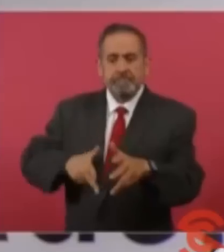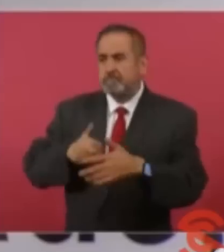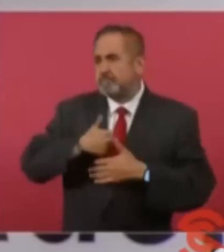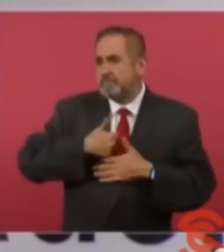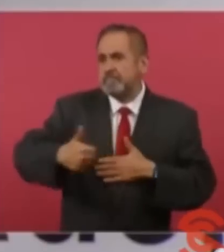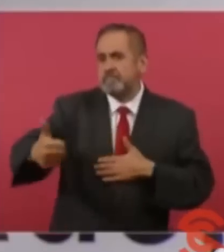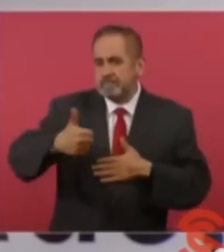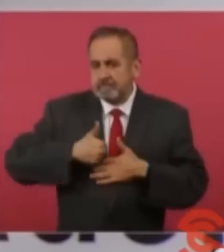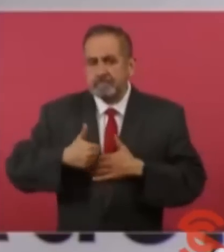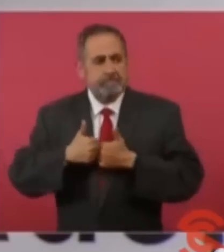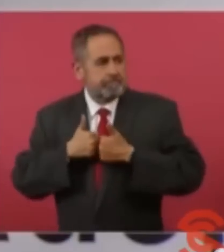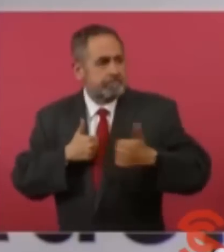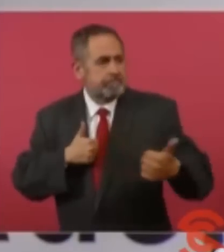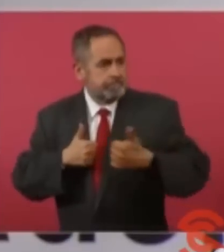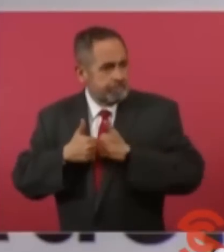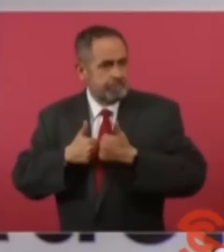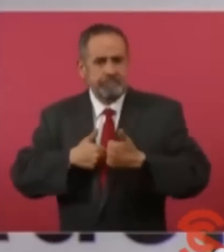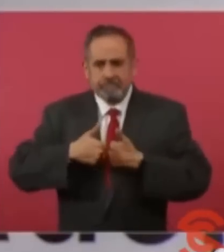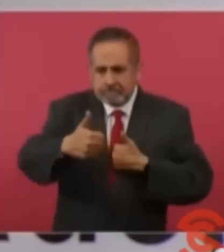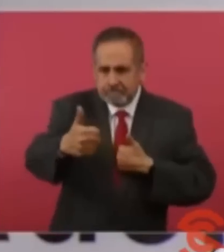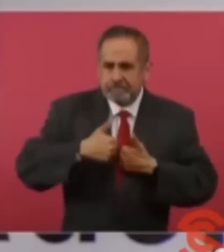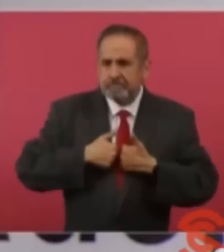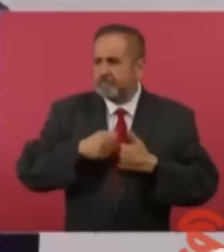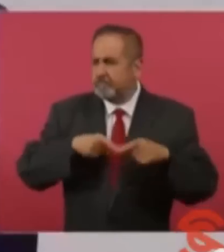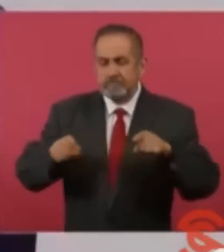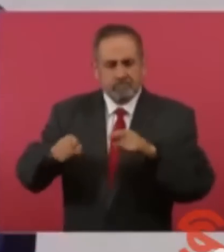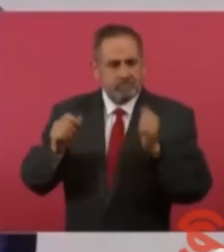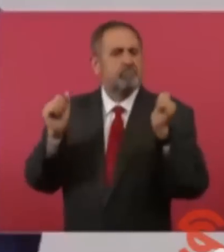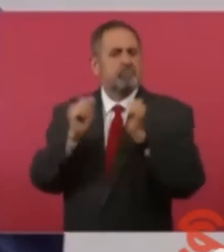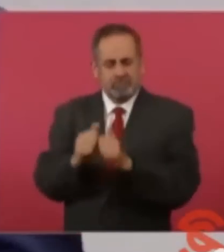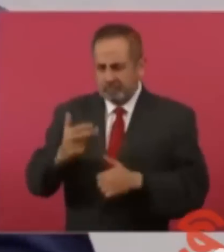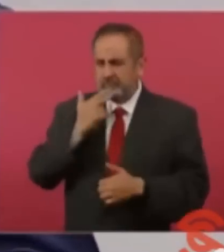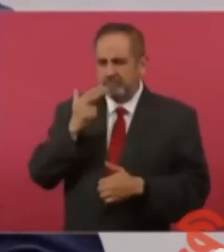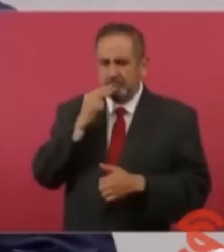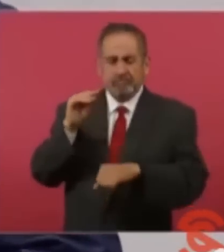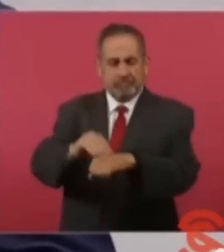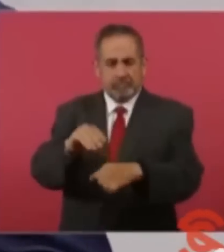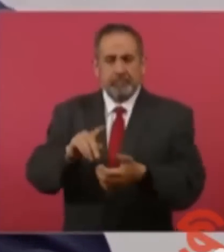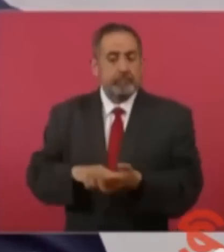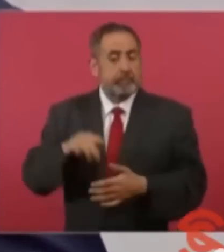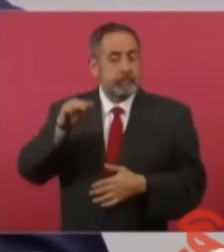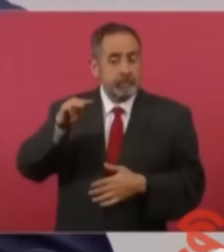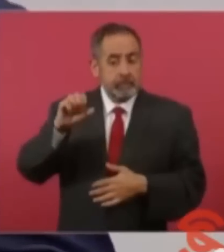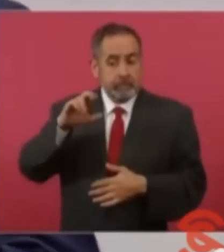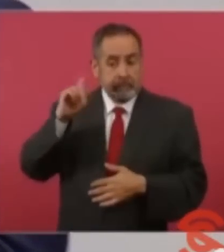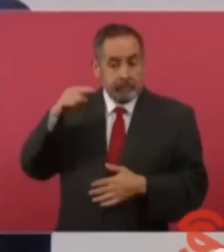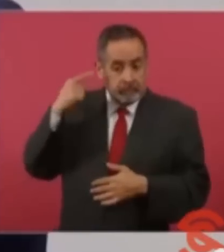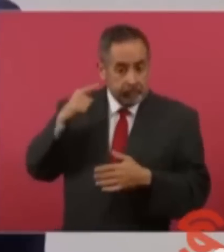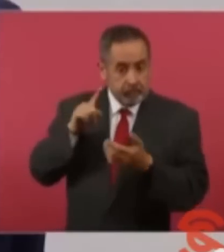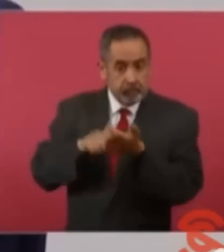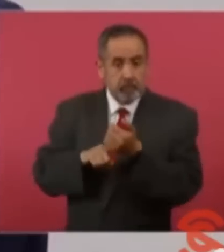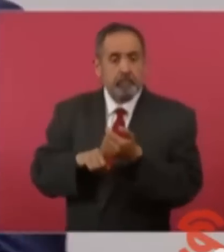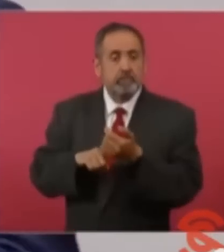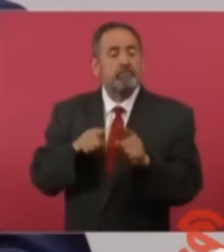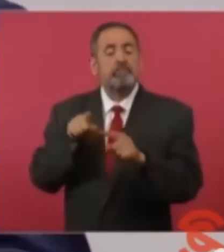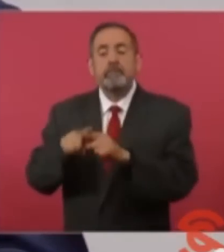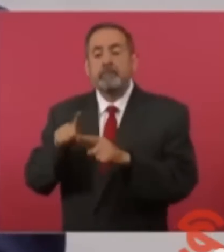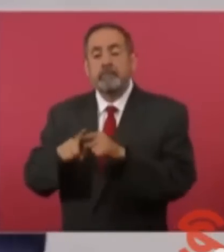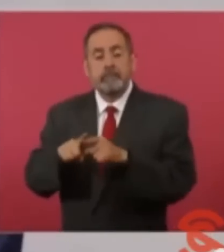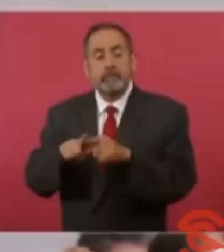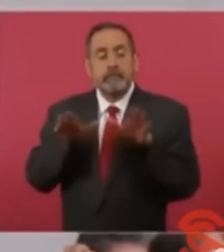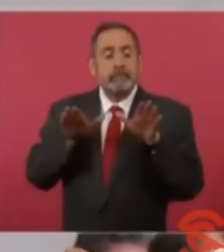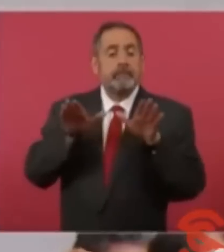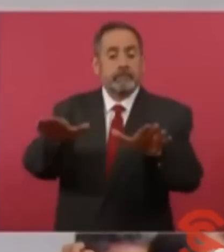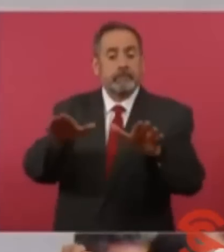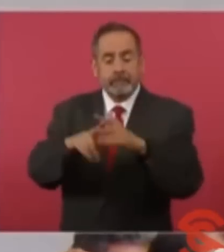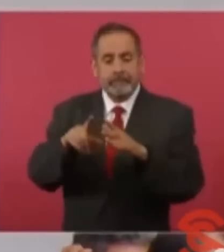férreas funcionando. En marzo del año próximo terminaremos el tren suburbano del aeropuerto Felipe